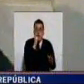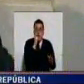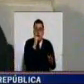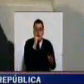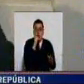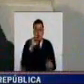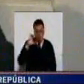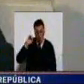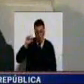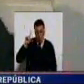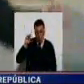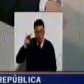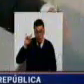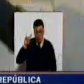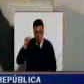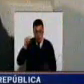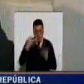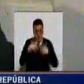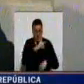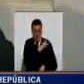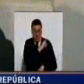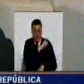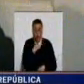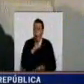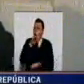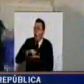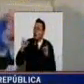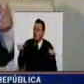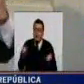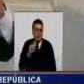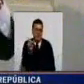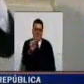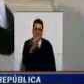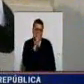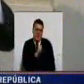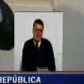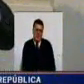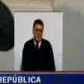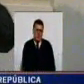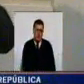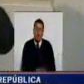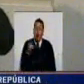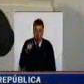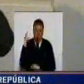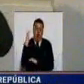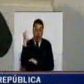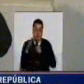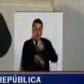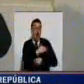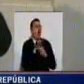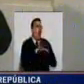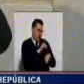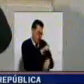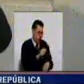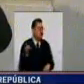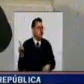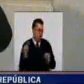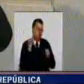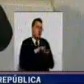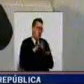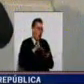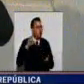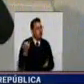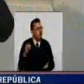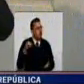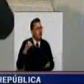Colbún dijeron que iban a participar en esa subasta, pero aquí se nos dijo todo el tiempo. Ese cuento nos lo echaron todo el tiempo. Ese es el tercer